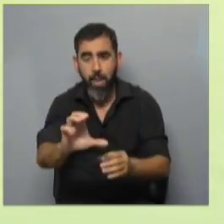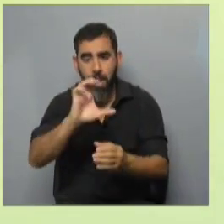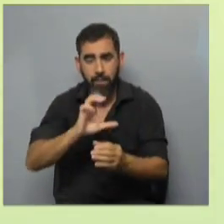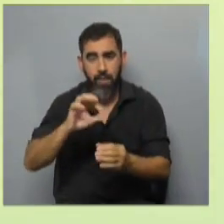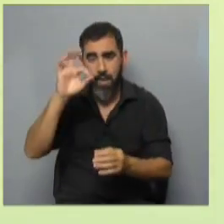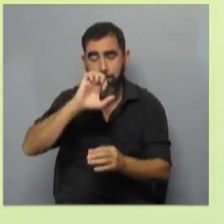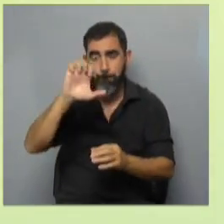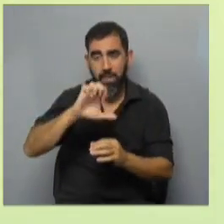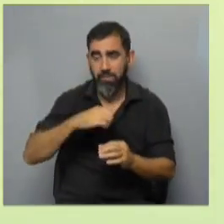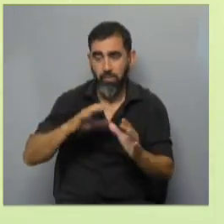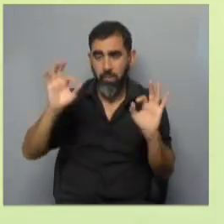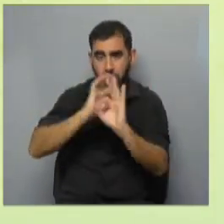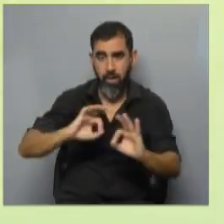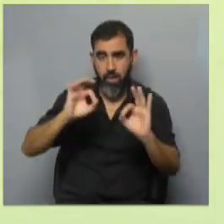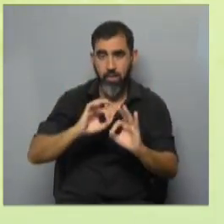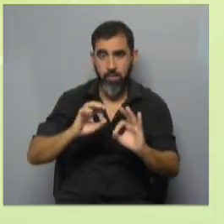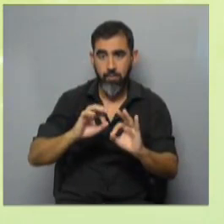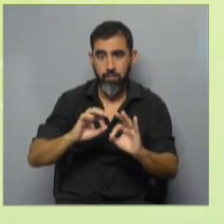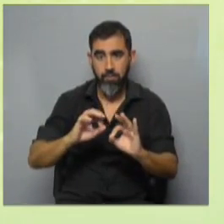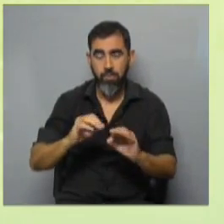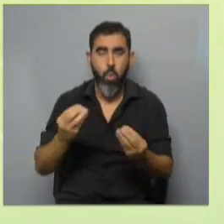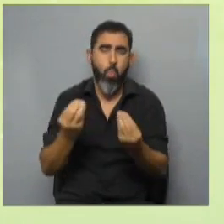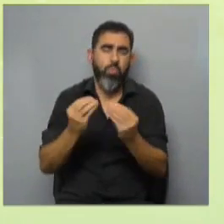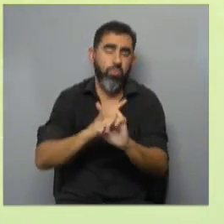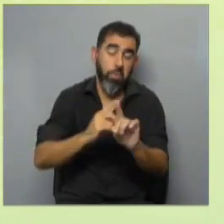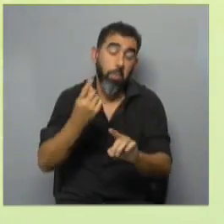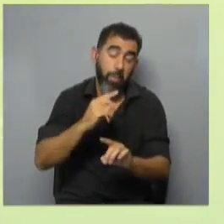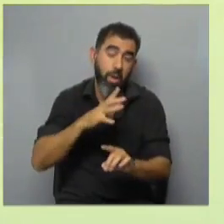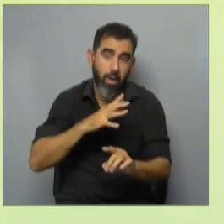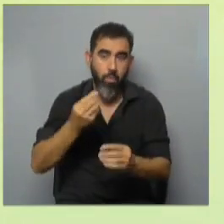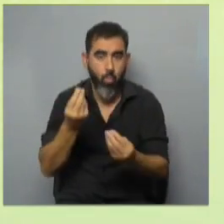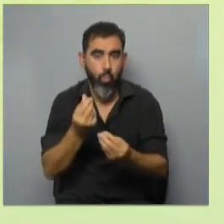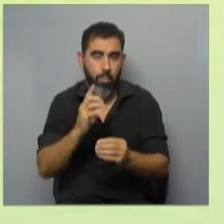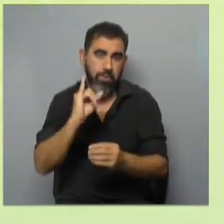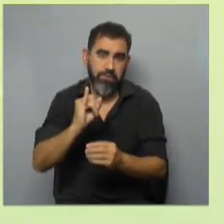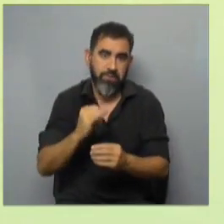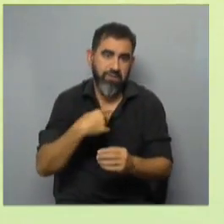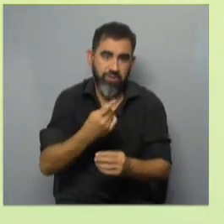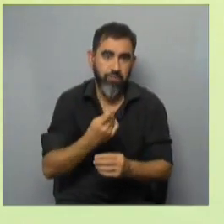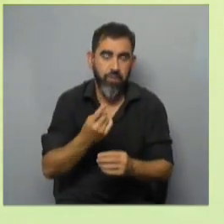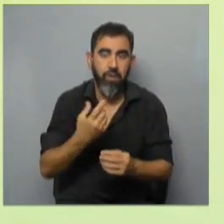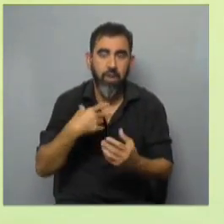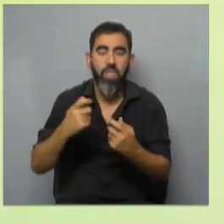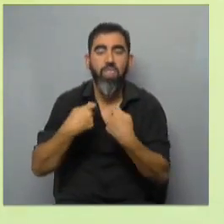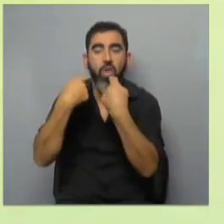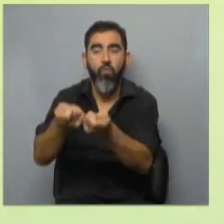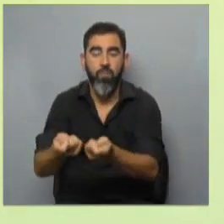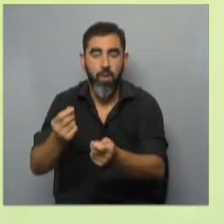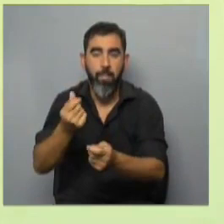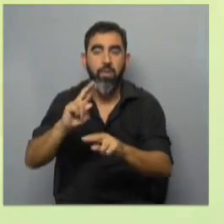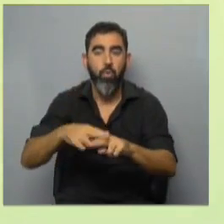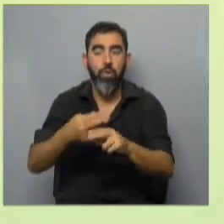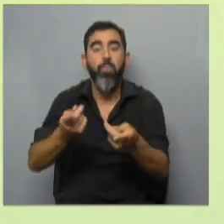la empresa del despido que estamos hablando que no son un dineral pero para él es mucho entonces bueno está dispuesta hasta devolver esa plata para